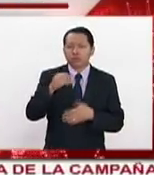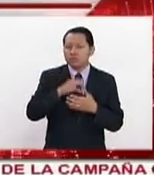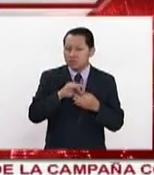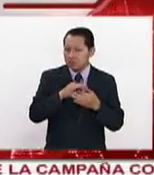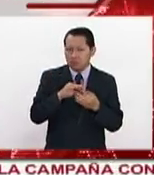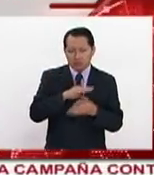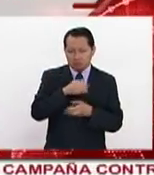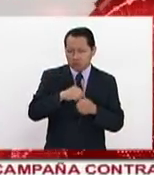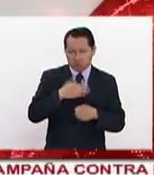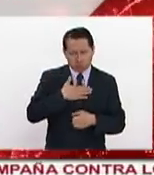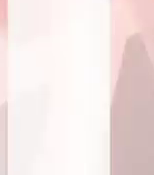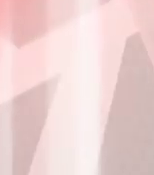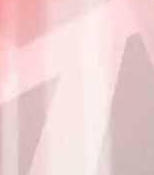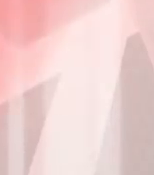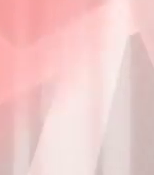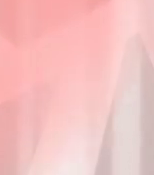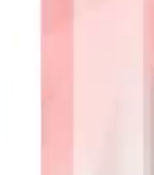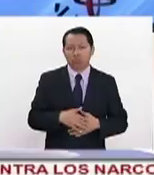Yo estoy dispuesto a hacerlo.